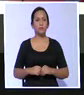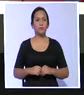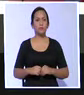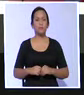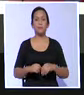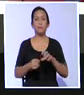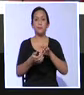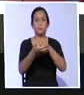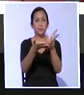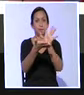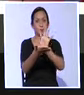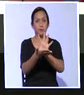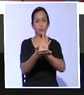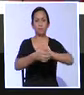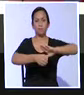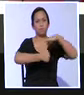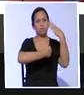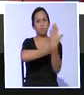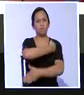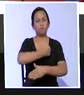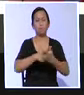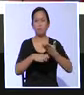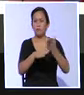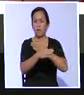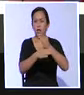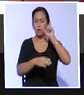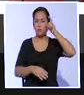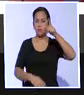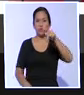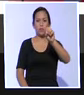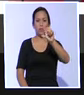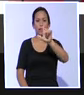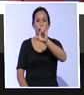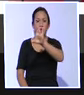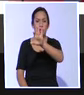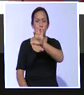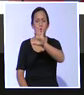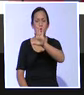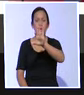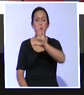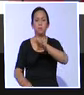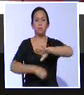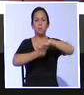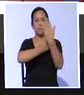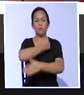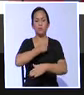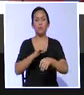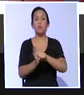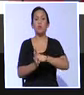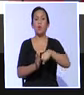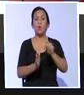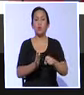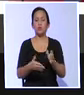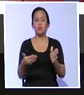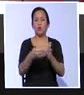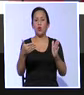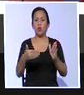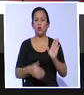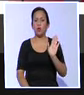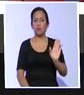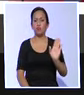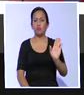la asamblea nacional censuró al ex contralor general del estado carlos pólit faggioni en el marco del juicio político seguido en su contra